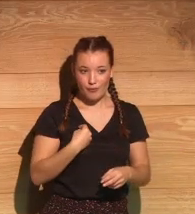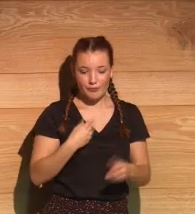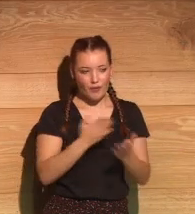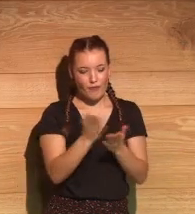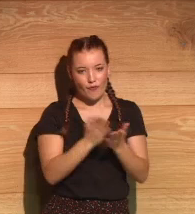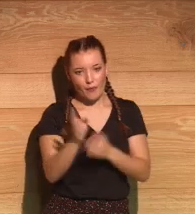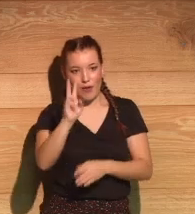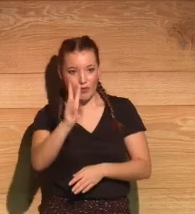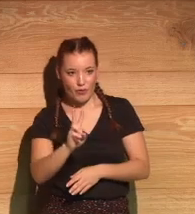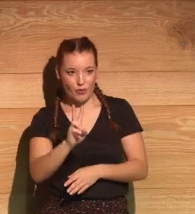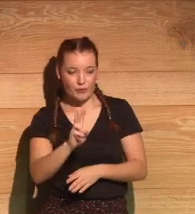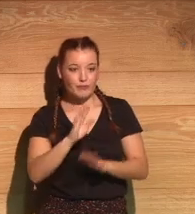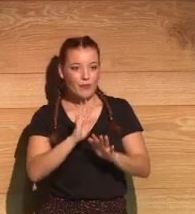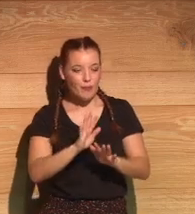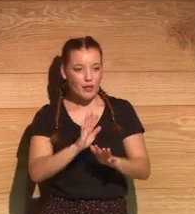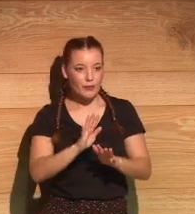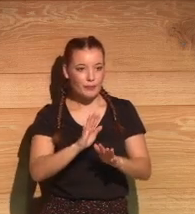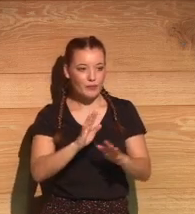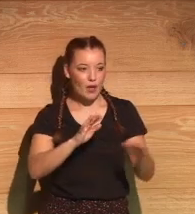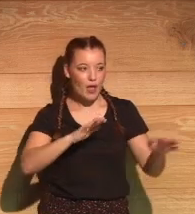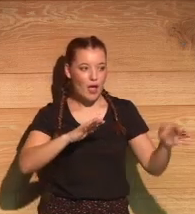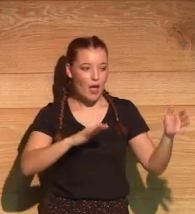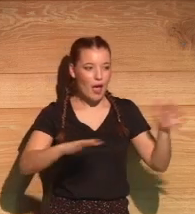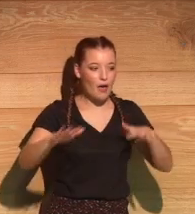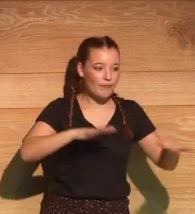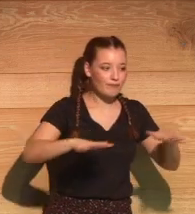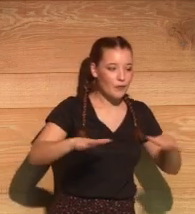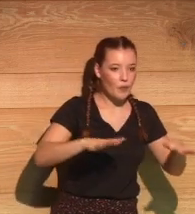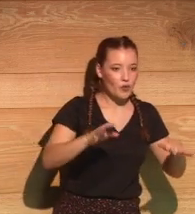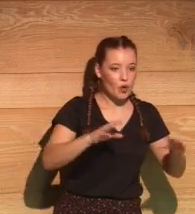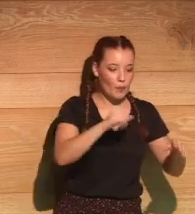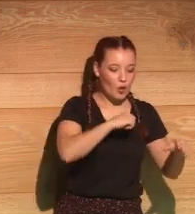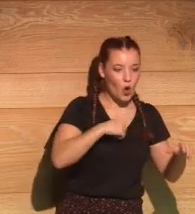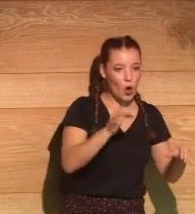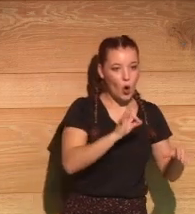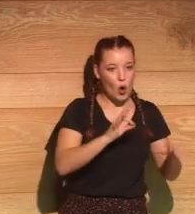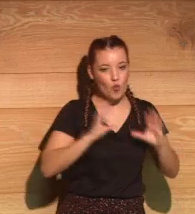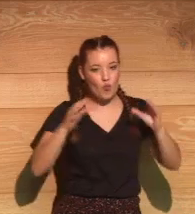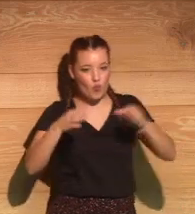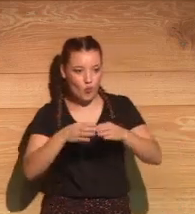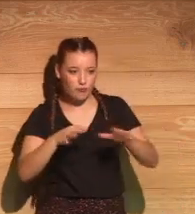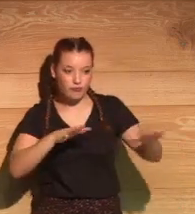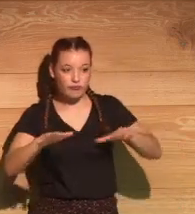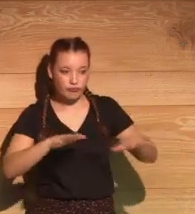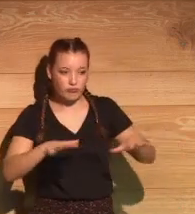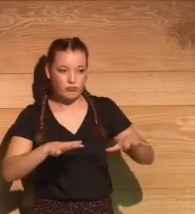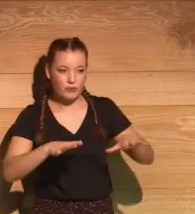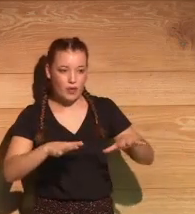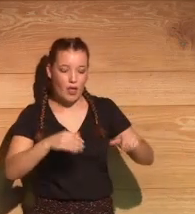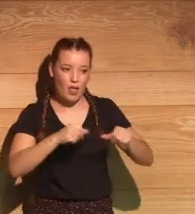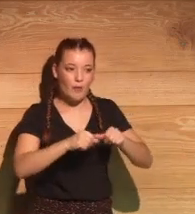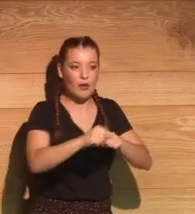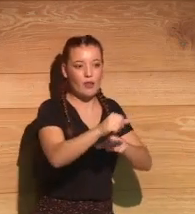pero cada acción que hacemos, personal y colectivamente, crea irreversibilidades en las